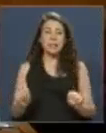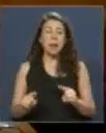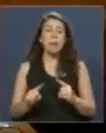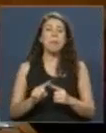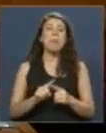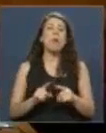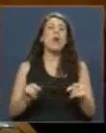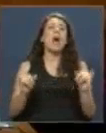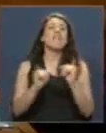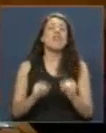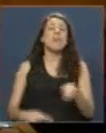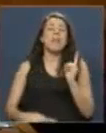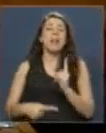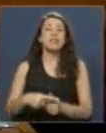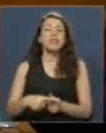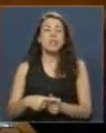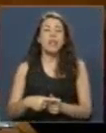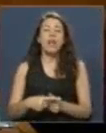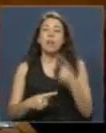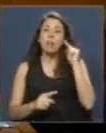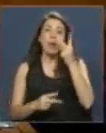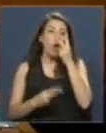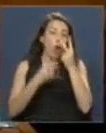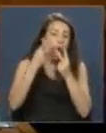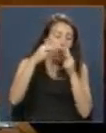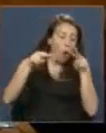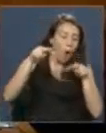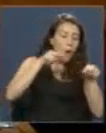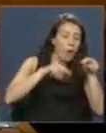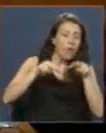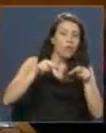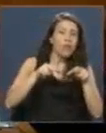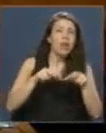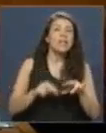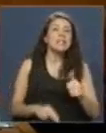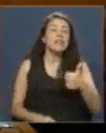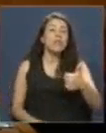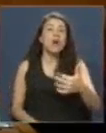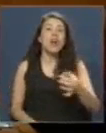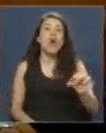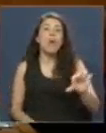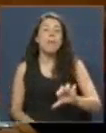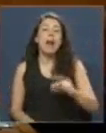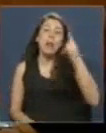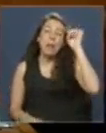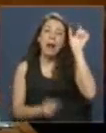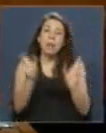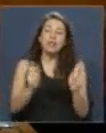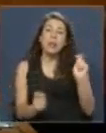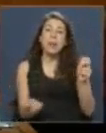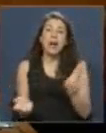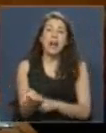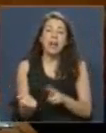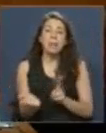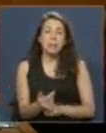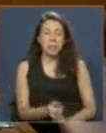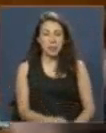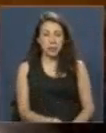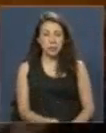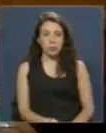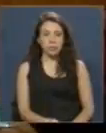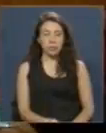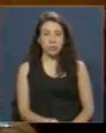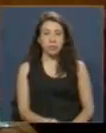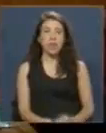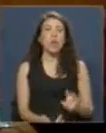estructura societaria y no mira a la conveniencia de los contribuyentes ni a su realidad empresarial,